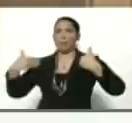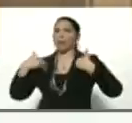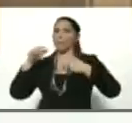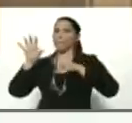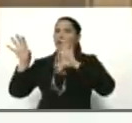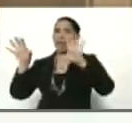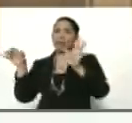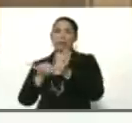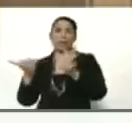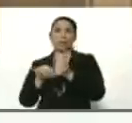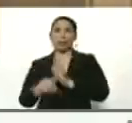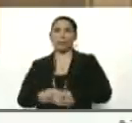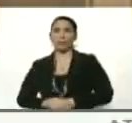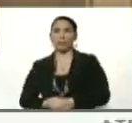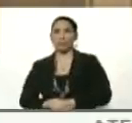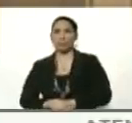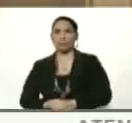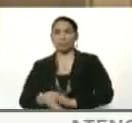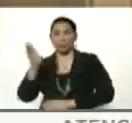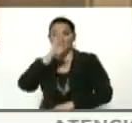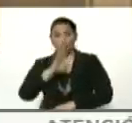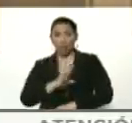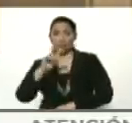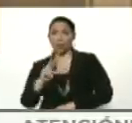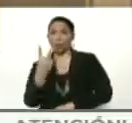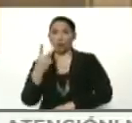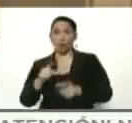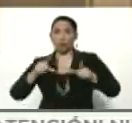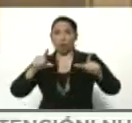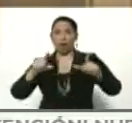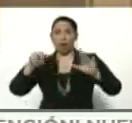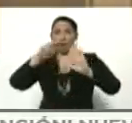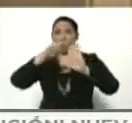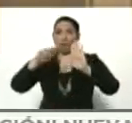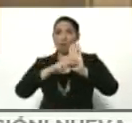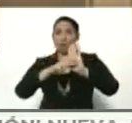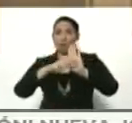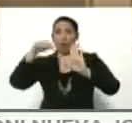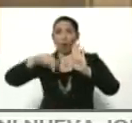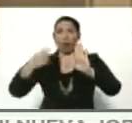países vecinos. Brasil, segundo lugar, ya hoy tiene